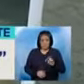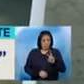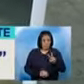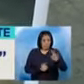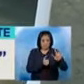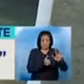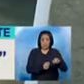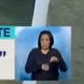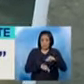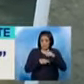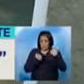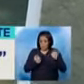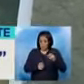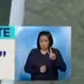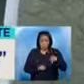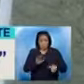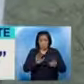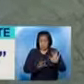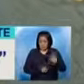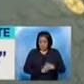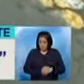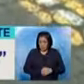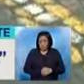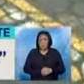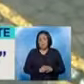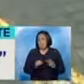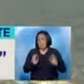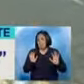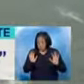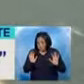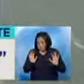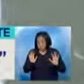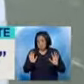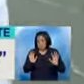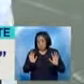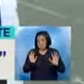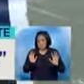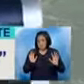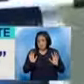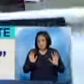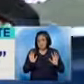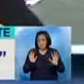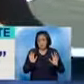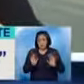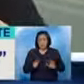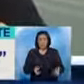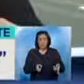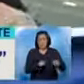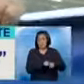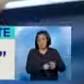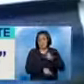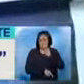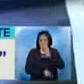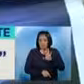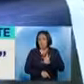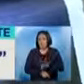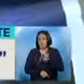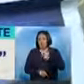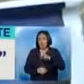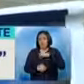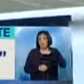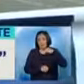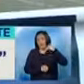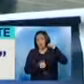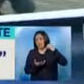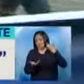26 de marzo del 2015, aparentemente su conviviente dice que la encontró ahorcada en la